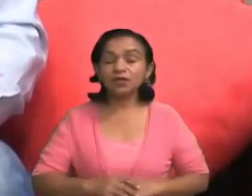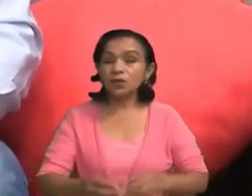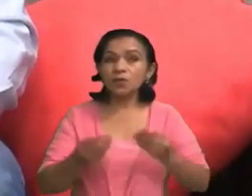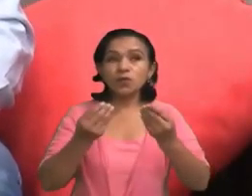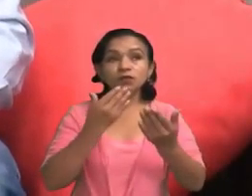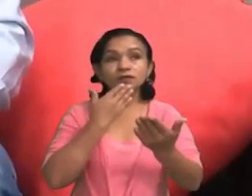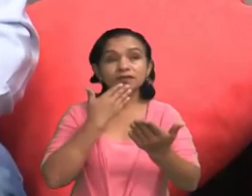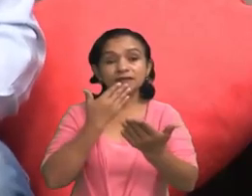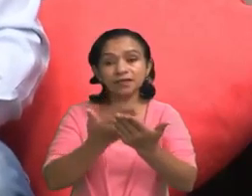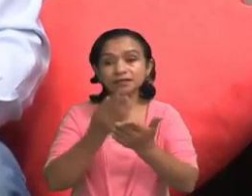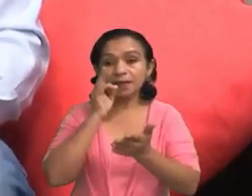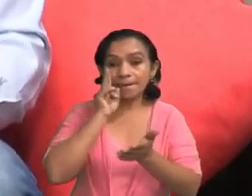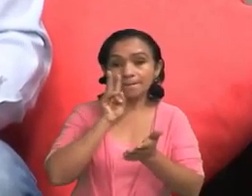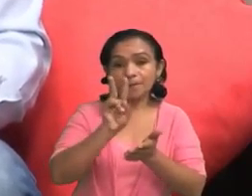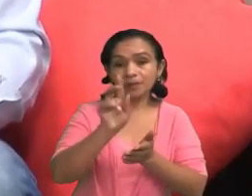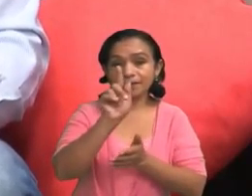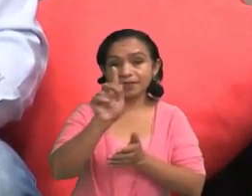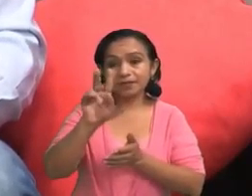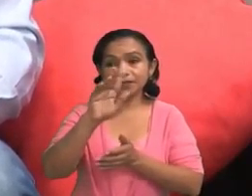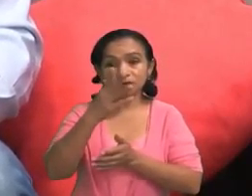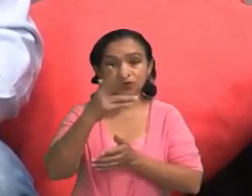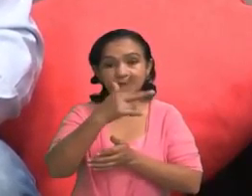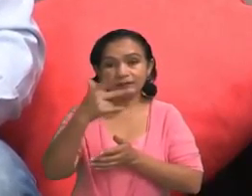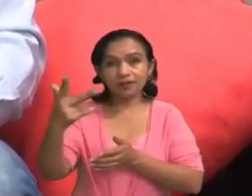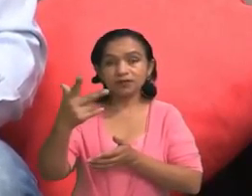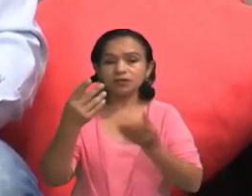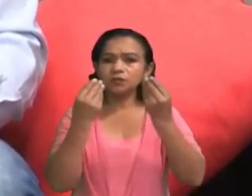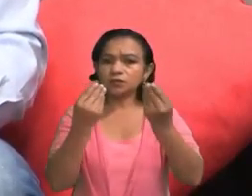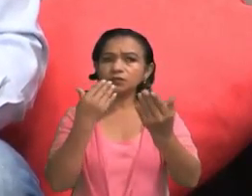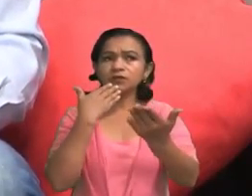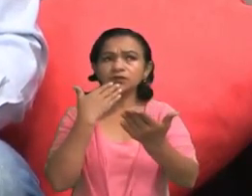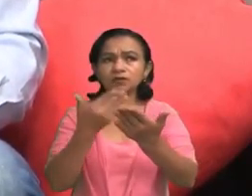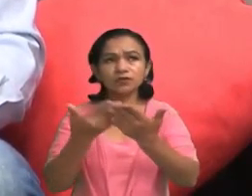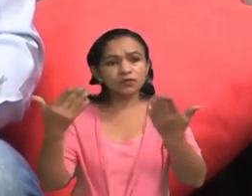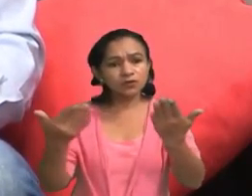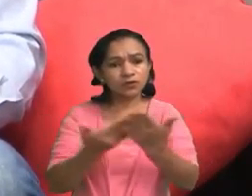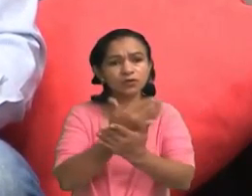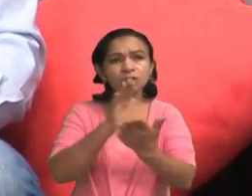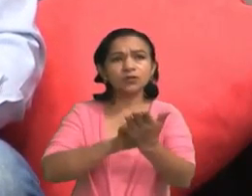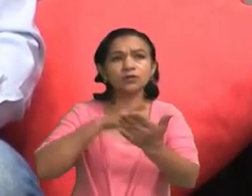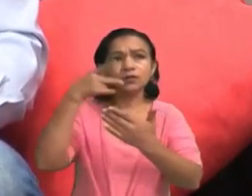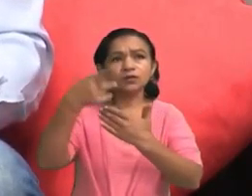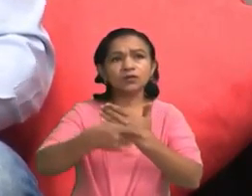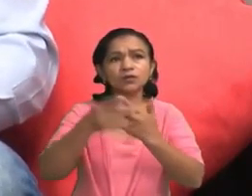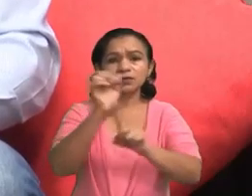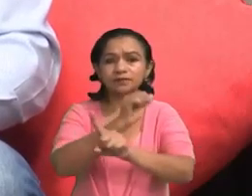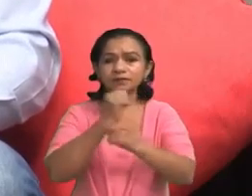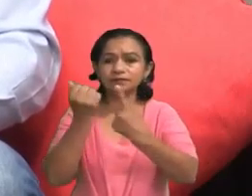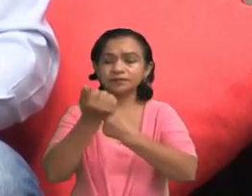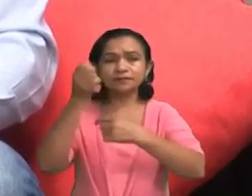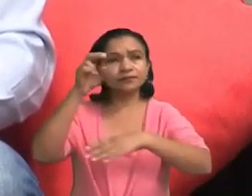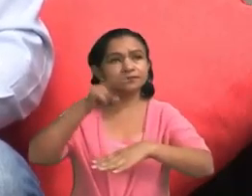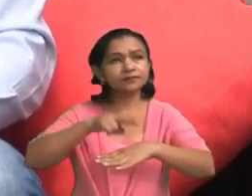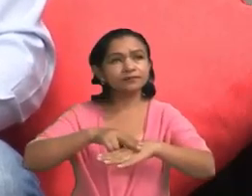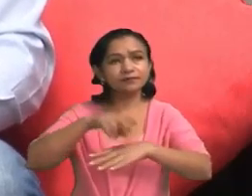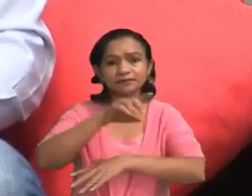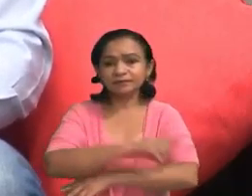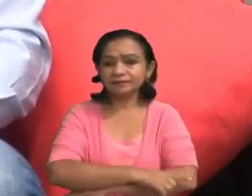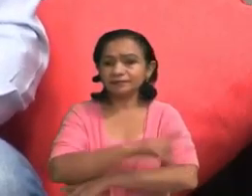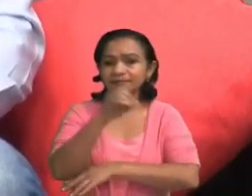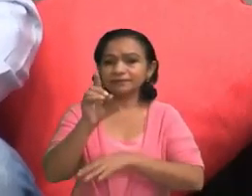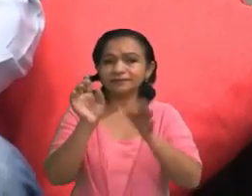Muchísimas gracias por estar en sintonía del canal parlamentario. Muchísimas gracias por acompañarnos en una nueva edición de su programa Desde el Parlamento. Hoy una conversación